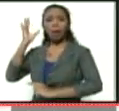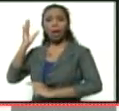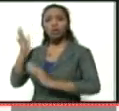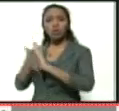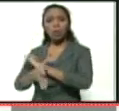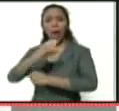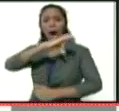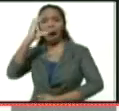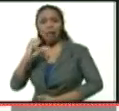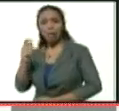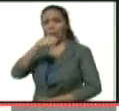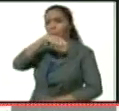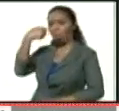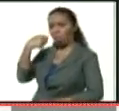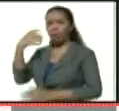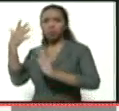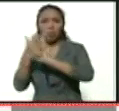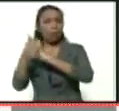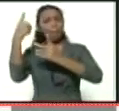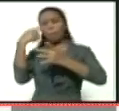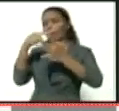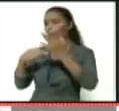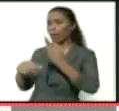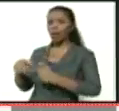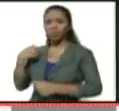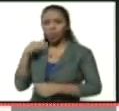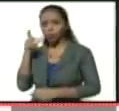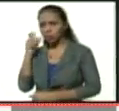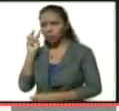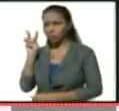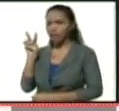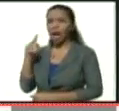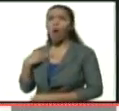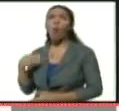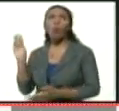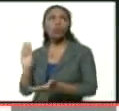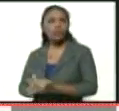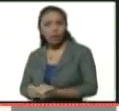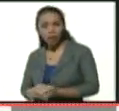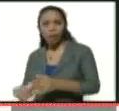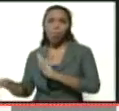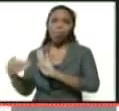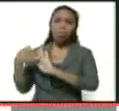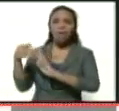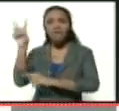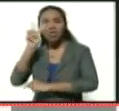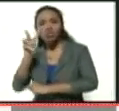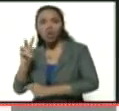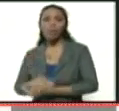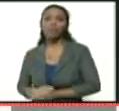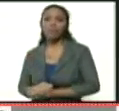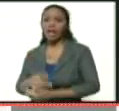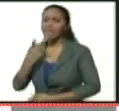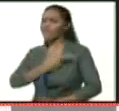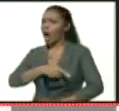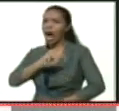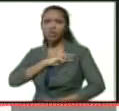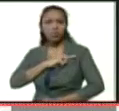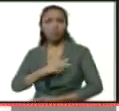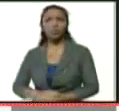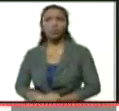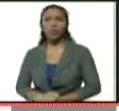Caribe, el narcotráfico, etcétera. Cuando yo escuché eso, dije, viene contra Venezuela, con toda su falsaria, con toda